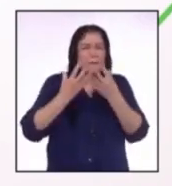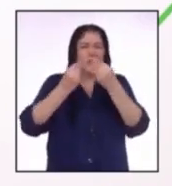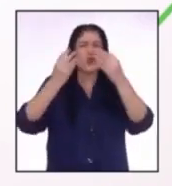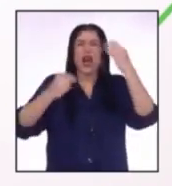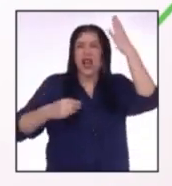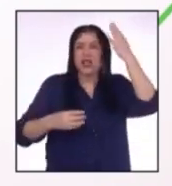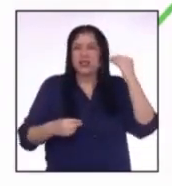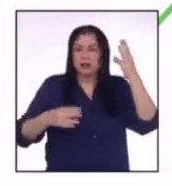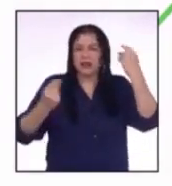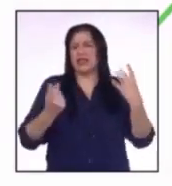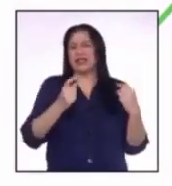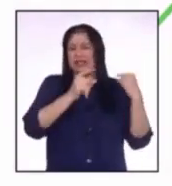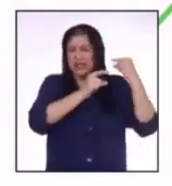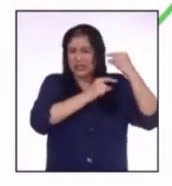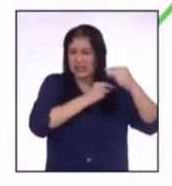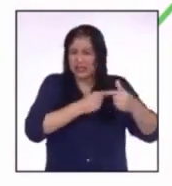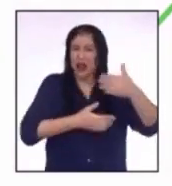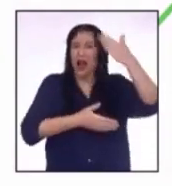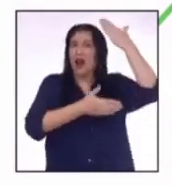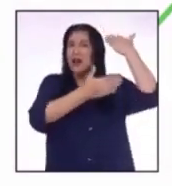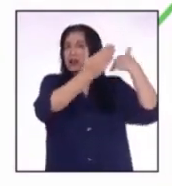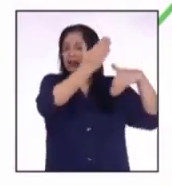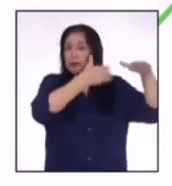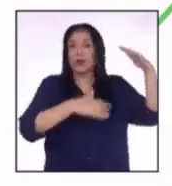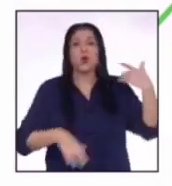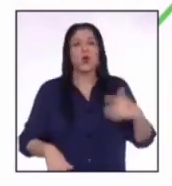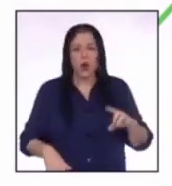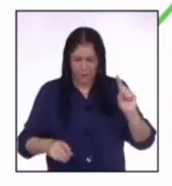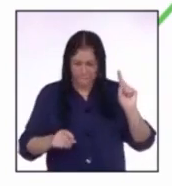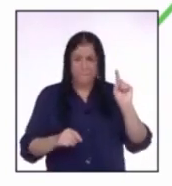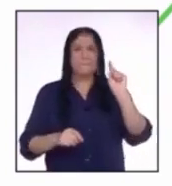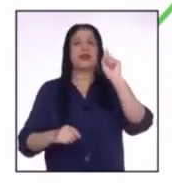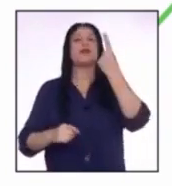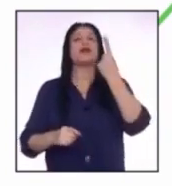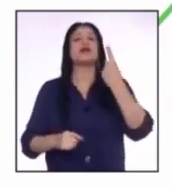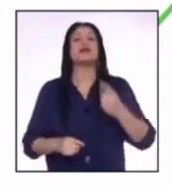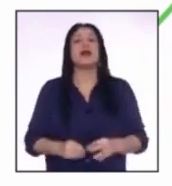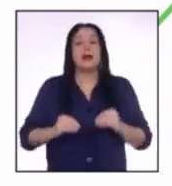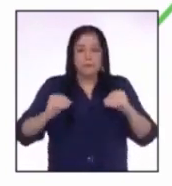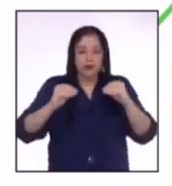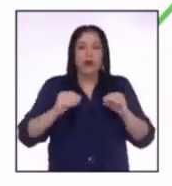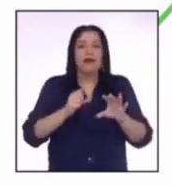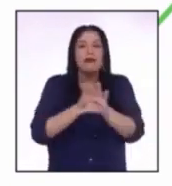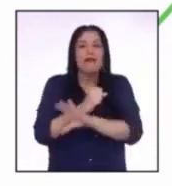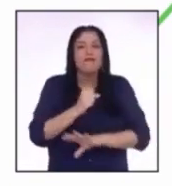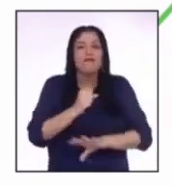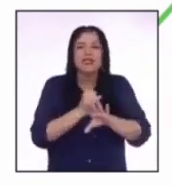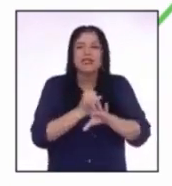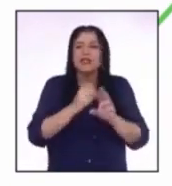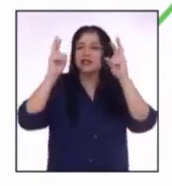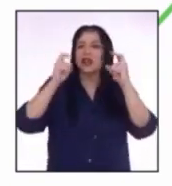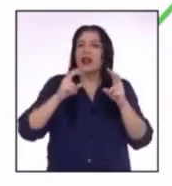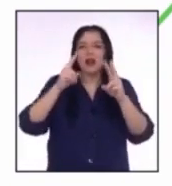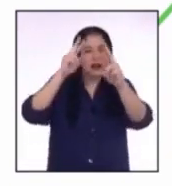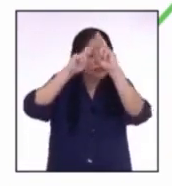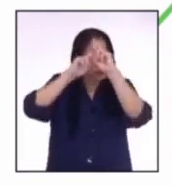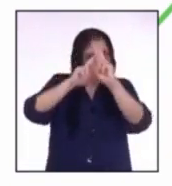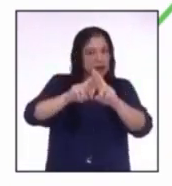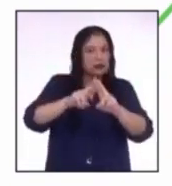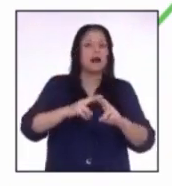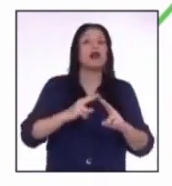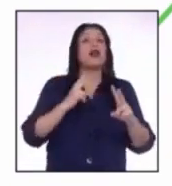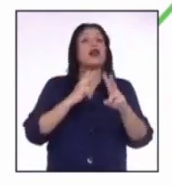impresionante nuestros antepasados fueron los primeros en colocar los cimientos sobre el respeto y cuidado